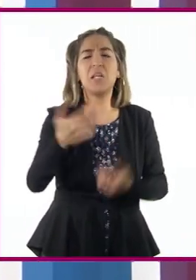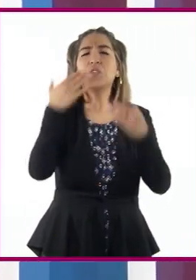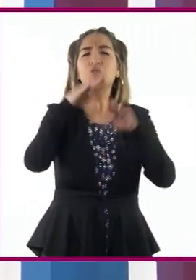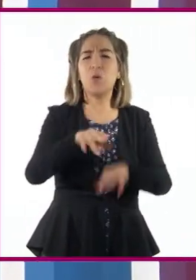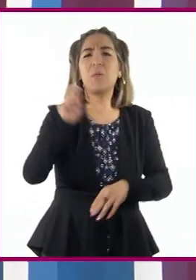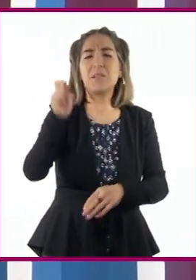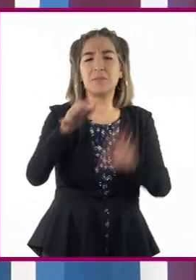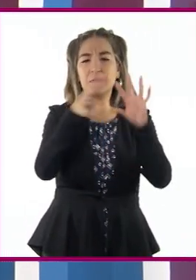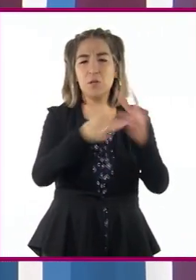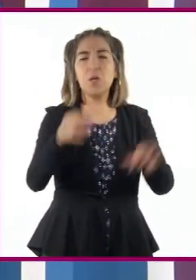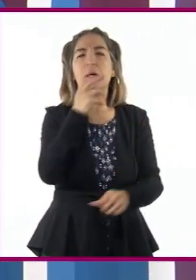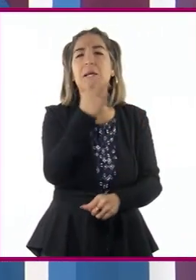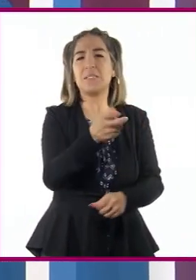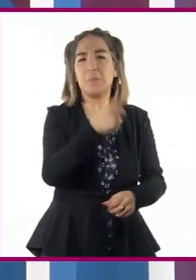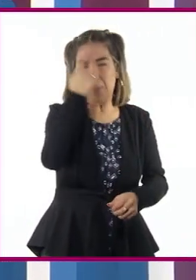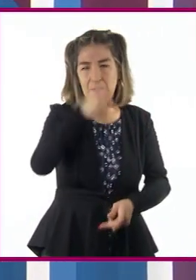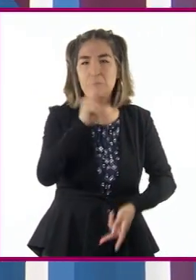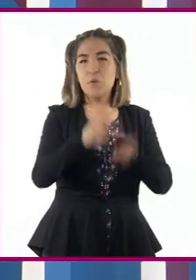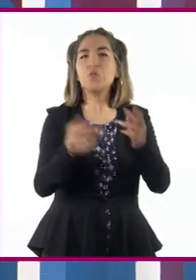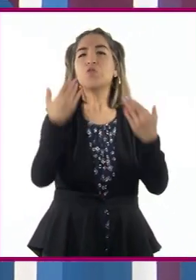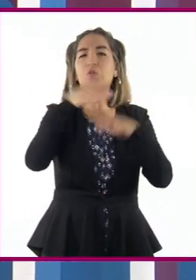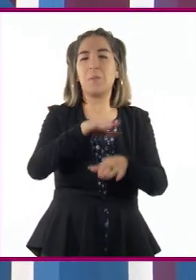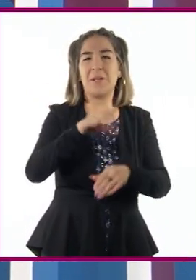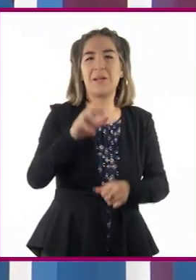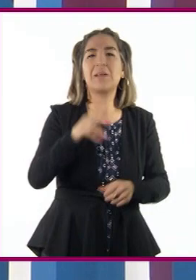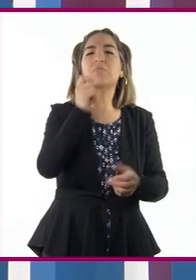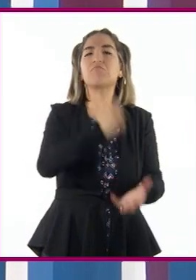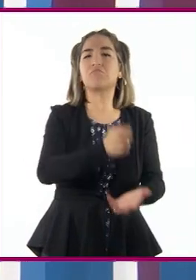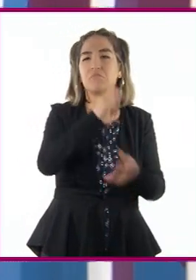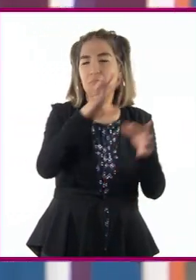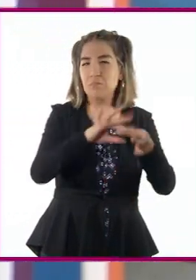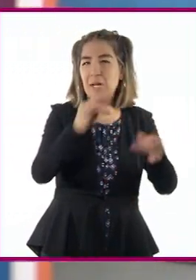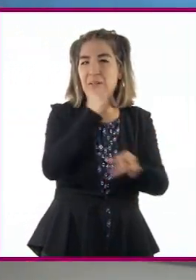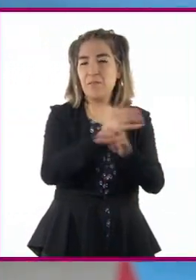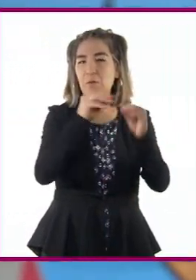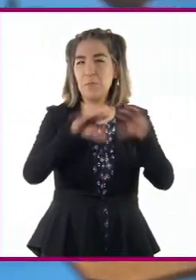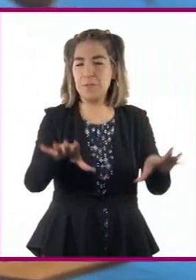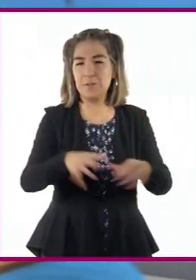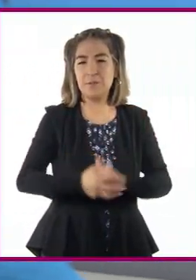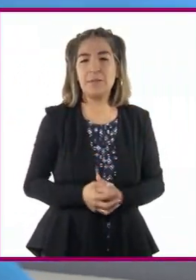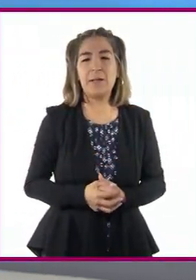aquello a lo que nos referimos al hablar de rendición de cuentas.